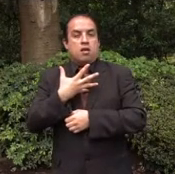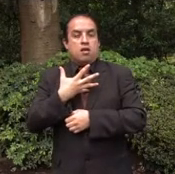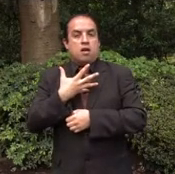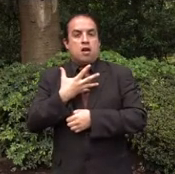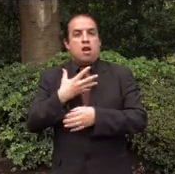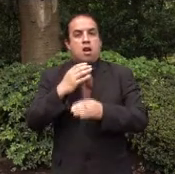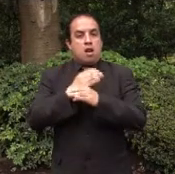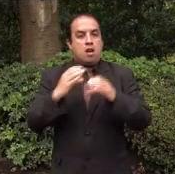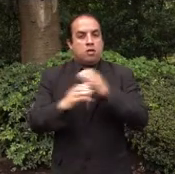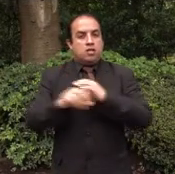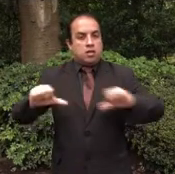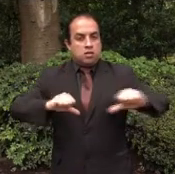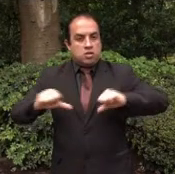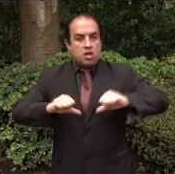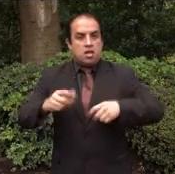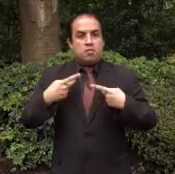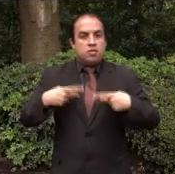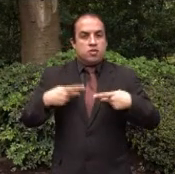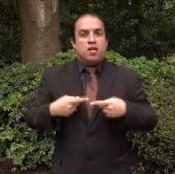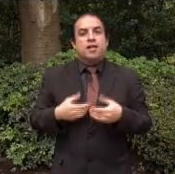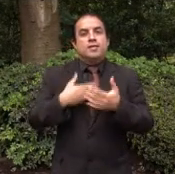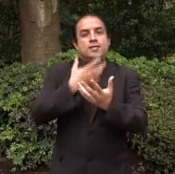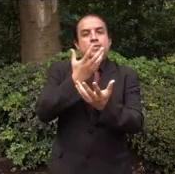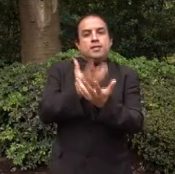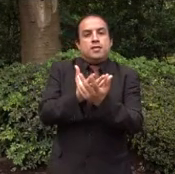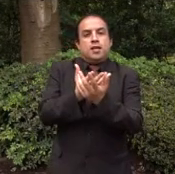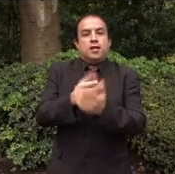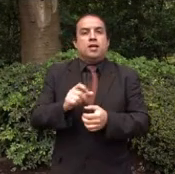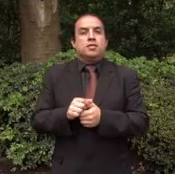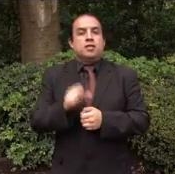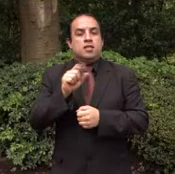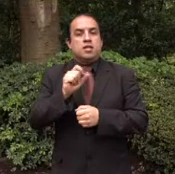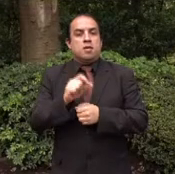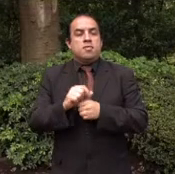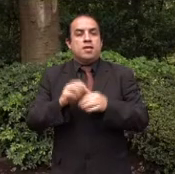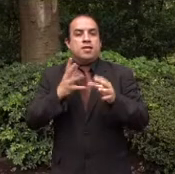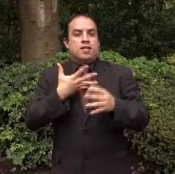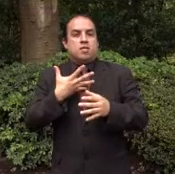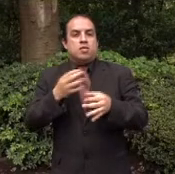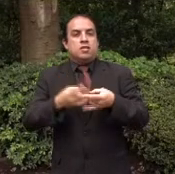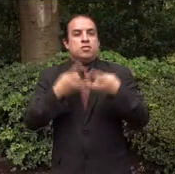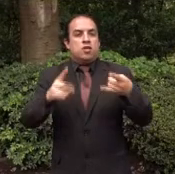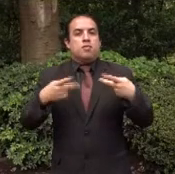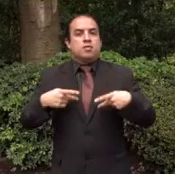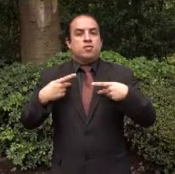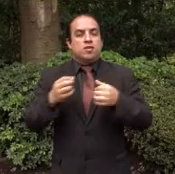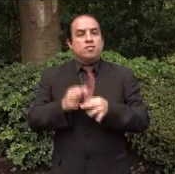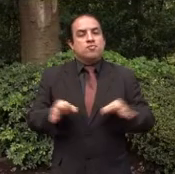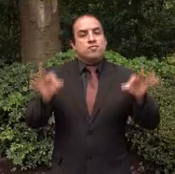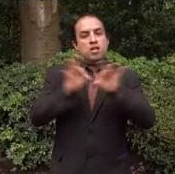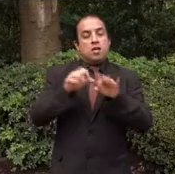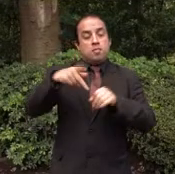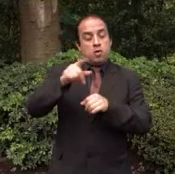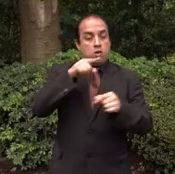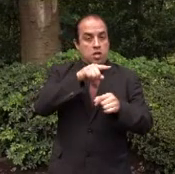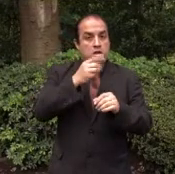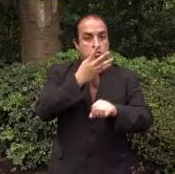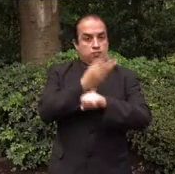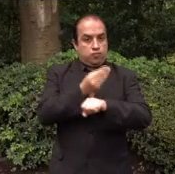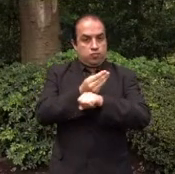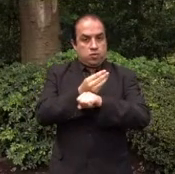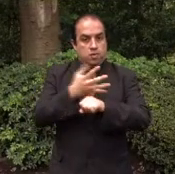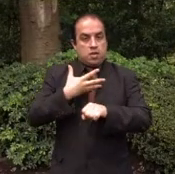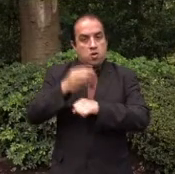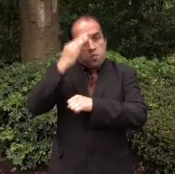énfasis en las que reposan en la rotonda de las personas ilustres, pero esta rehabilitación plantea también un memorial para